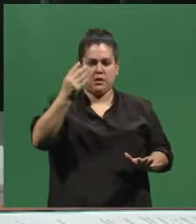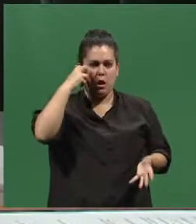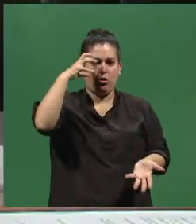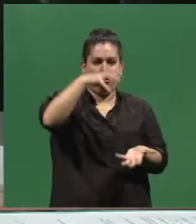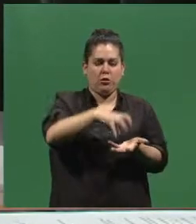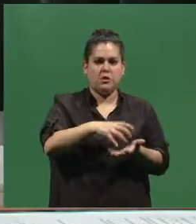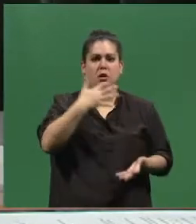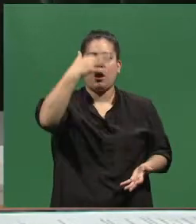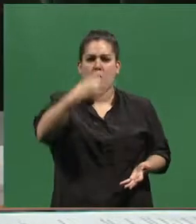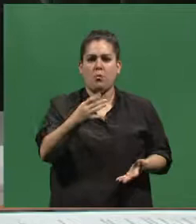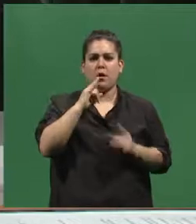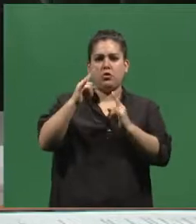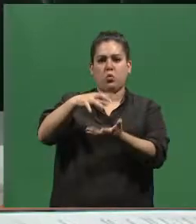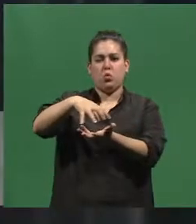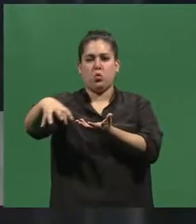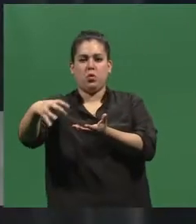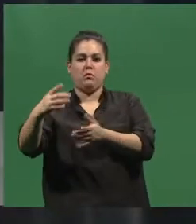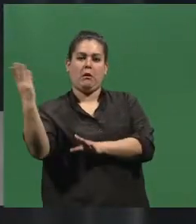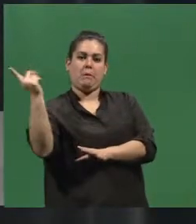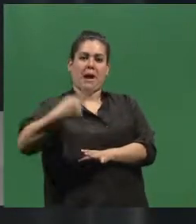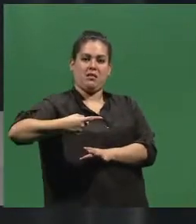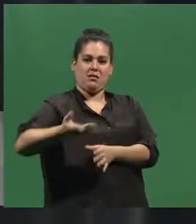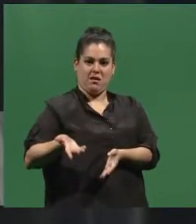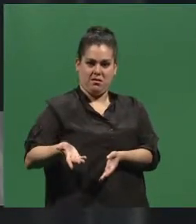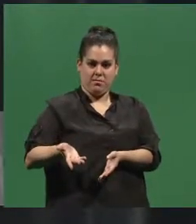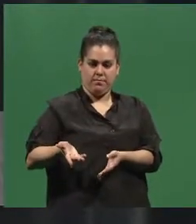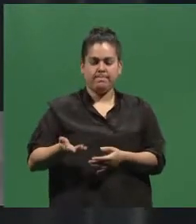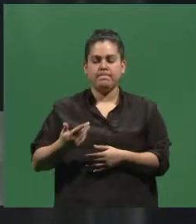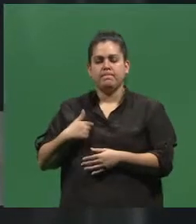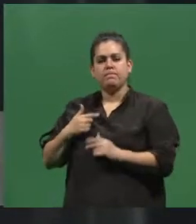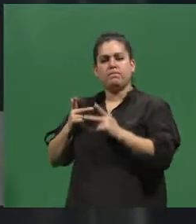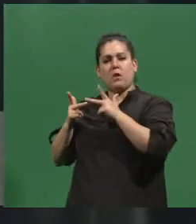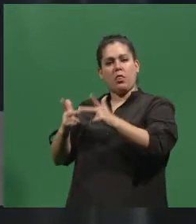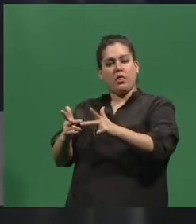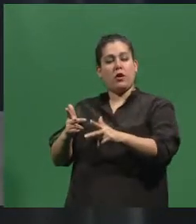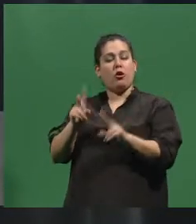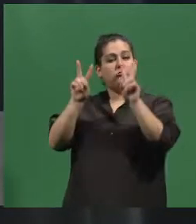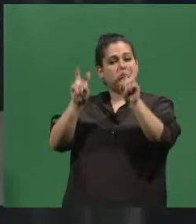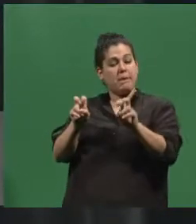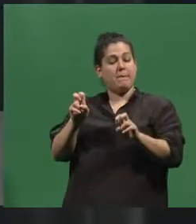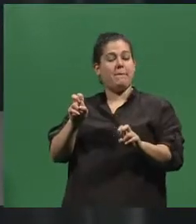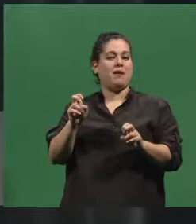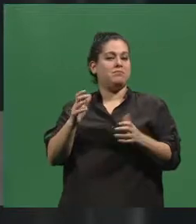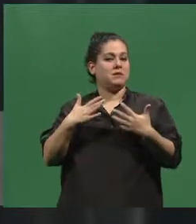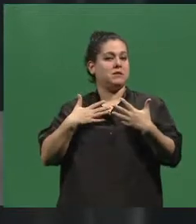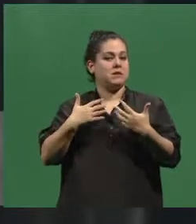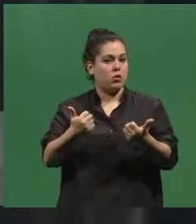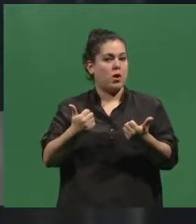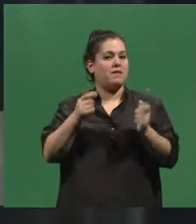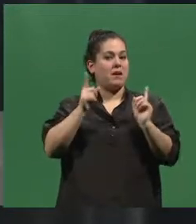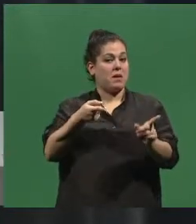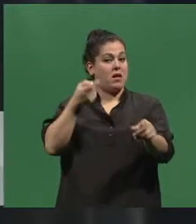de algún ente del Estado. Sí, en este caso yo reitero que como es un tema sanitario